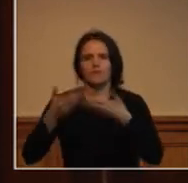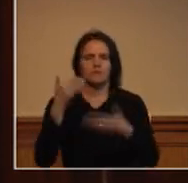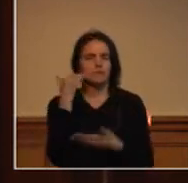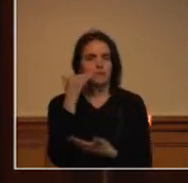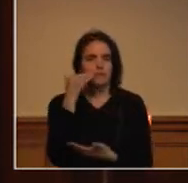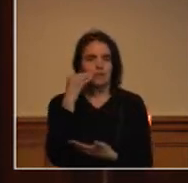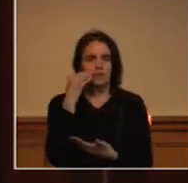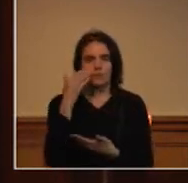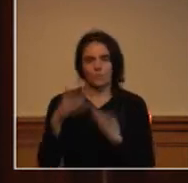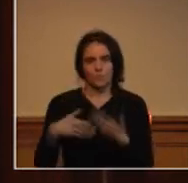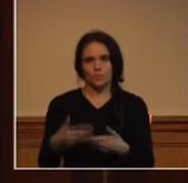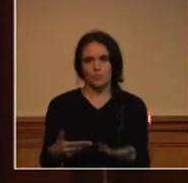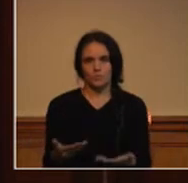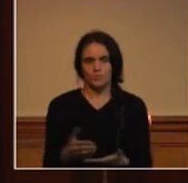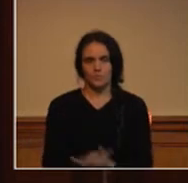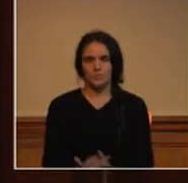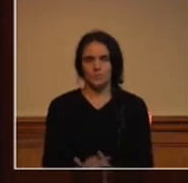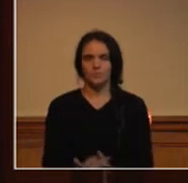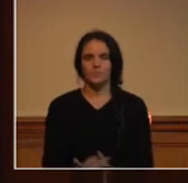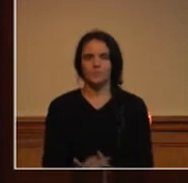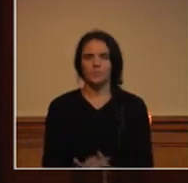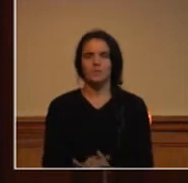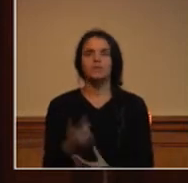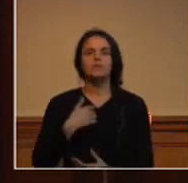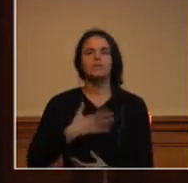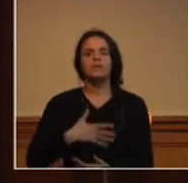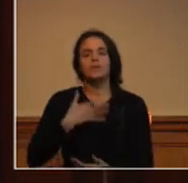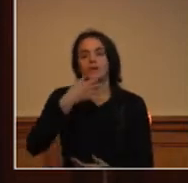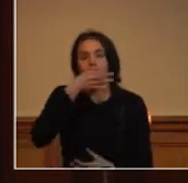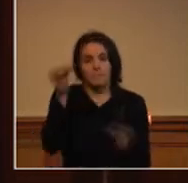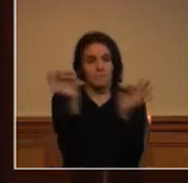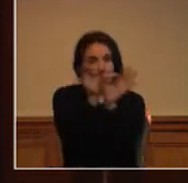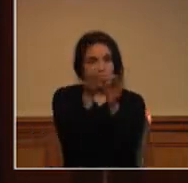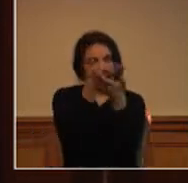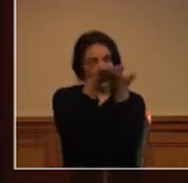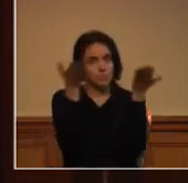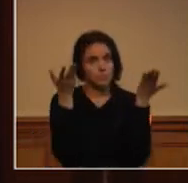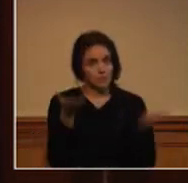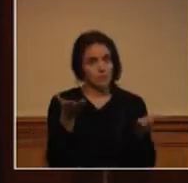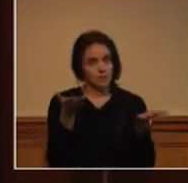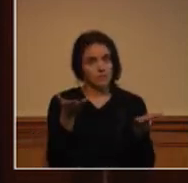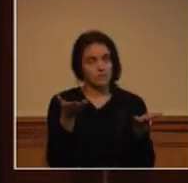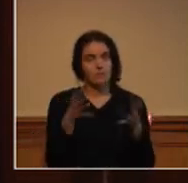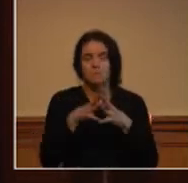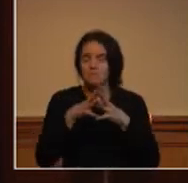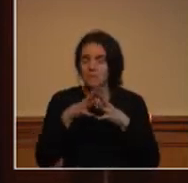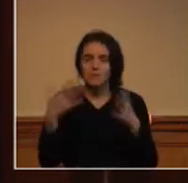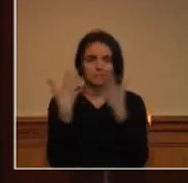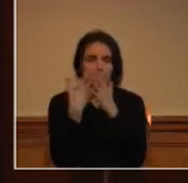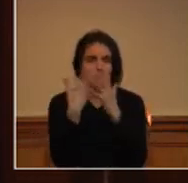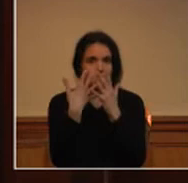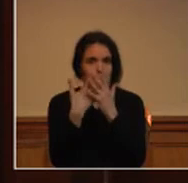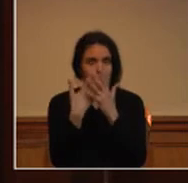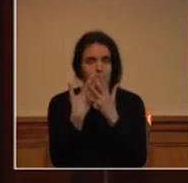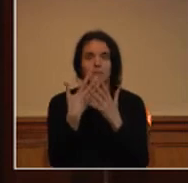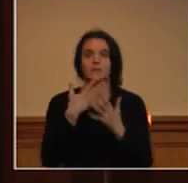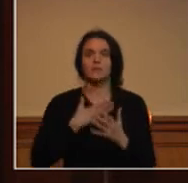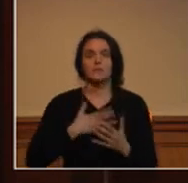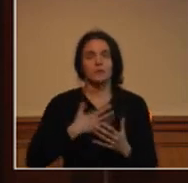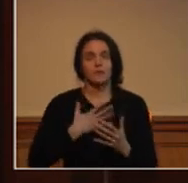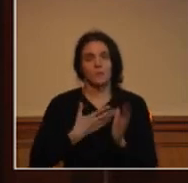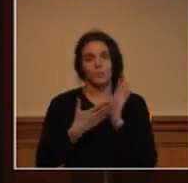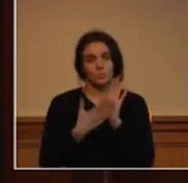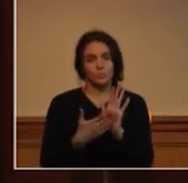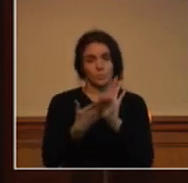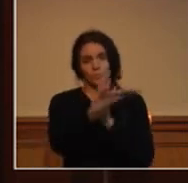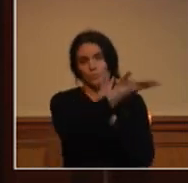en el proceso. Queremos transmitirles la idea, y lo hemos dejado lo más transparente que sentimos que lo podemos